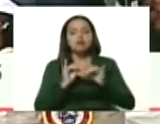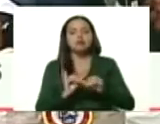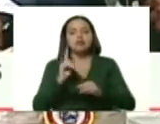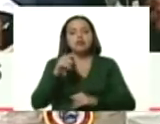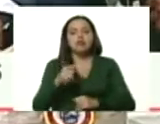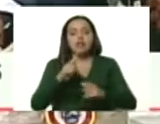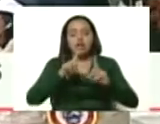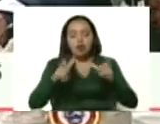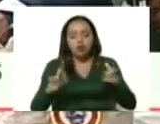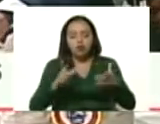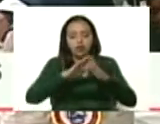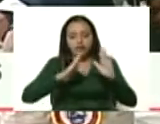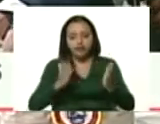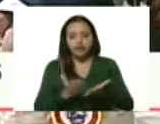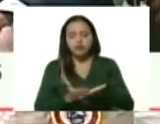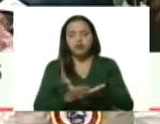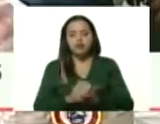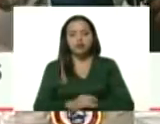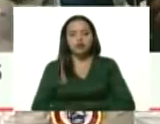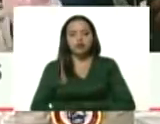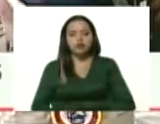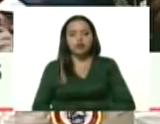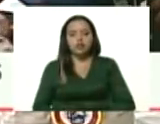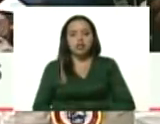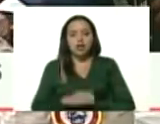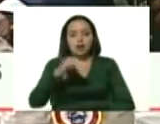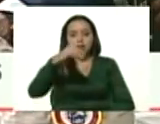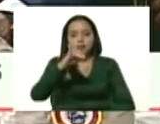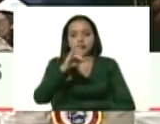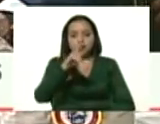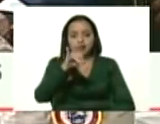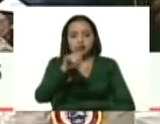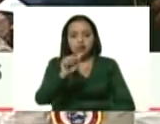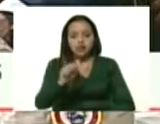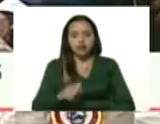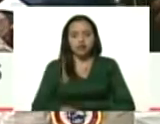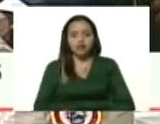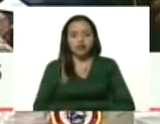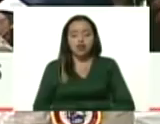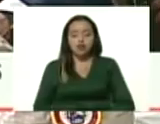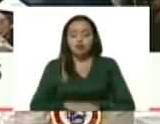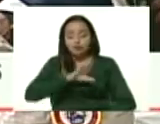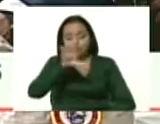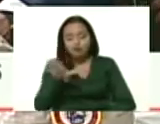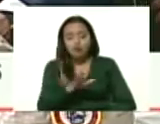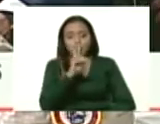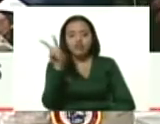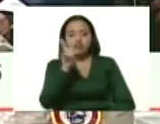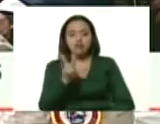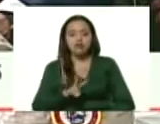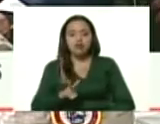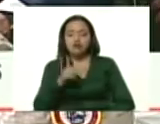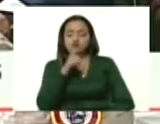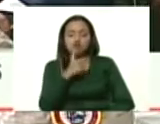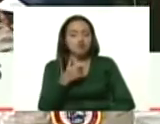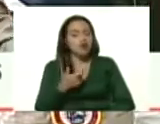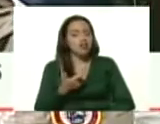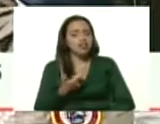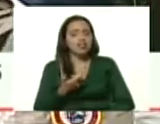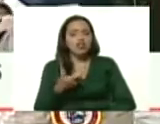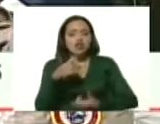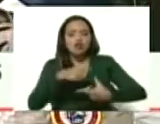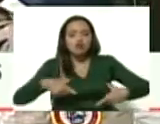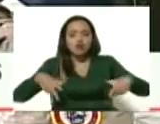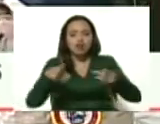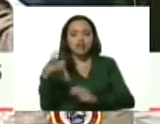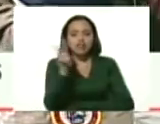geográfico, la milicia está territorializada. No hay un rincón de Venezuela, no hay un kilómetro